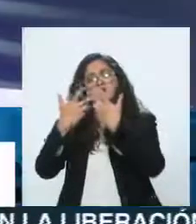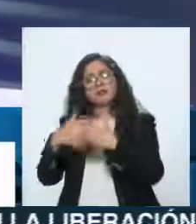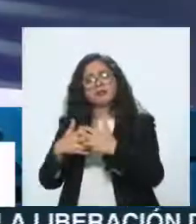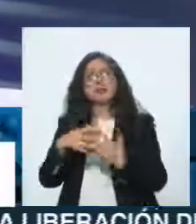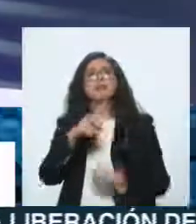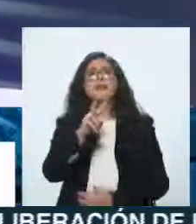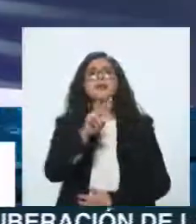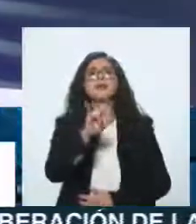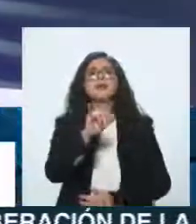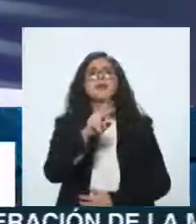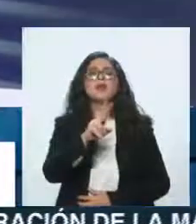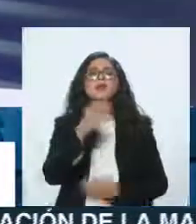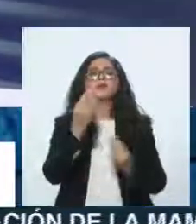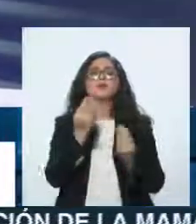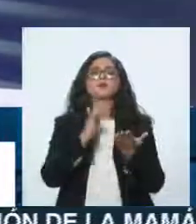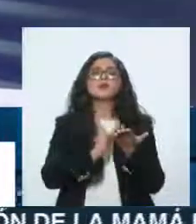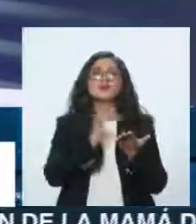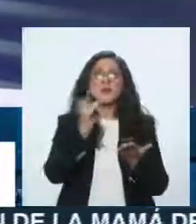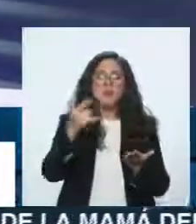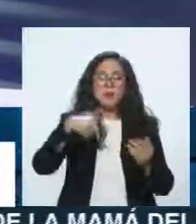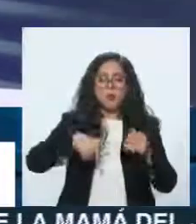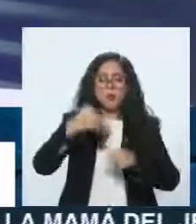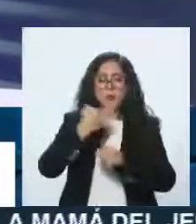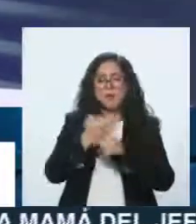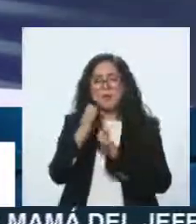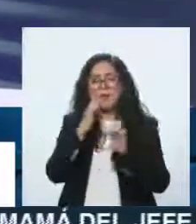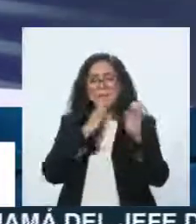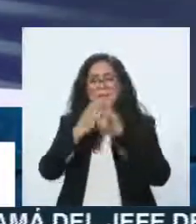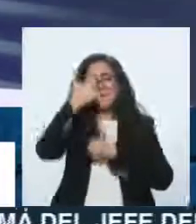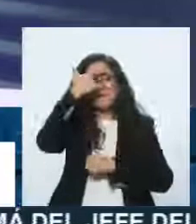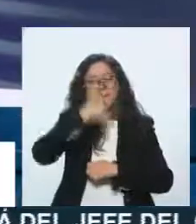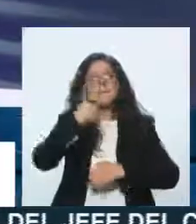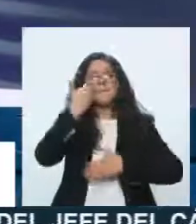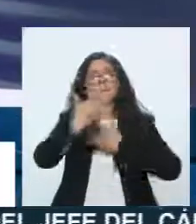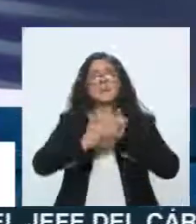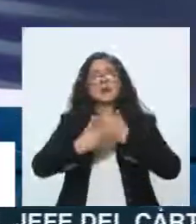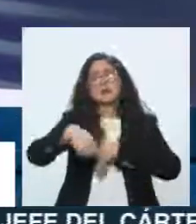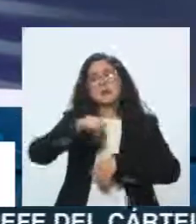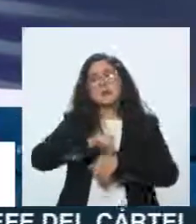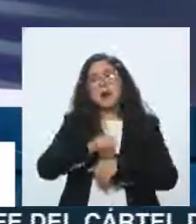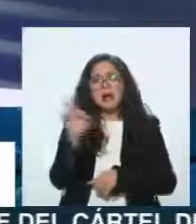muchísimas gracias por habernos acompañado esta noche. Ya hablaremos la próxima semana, me